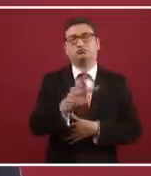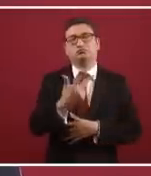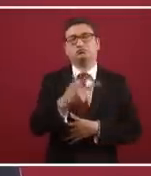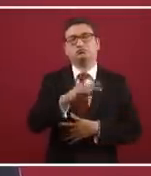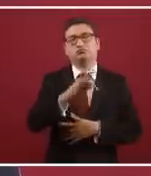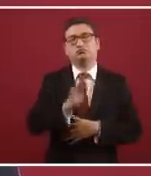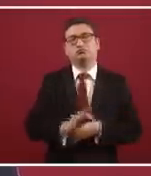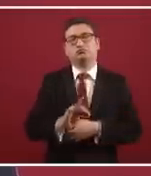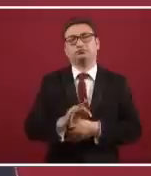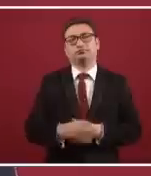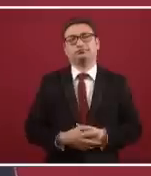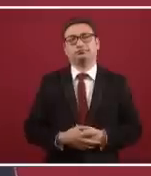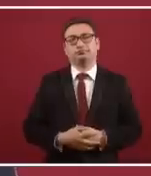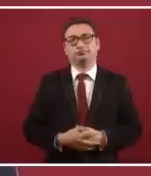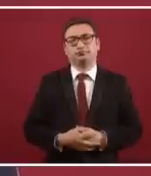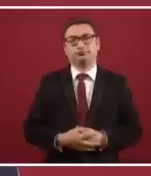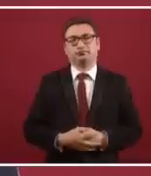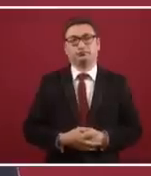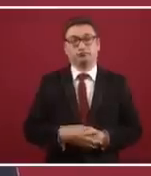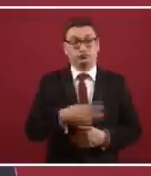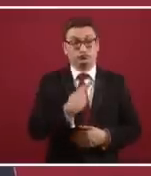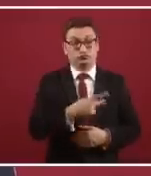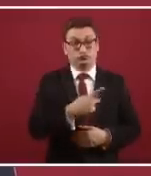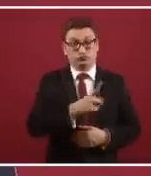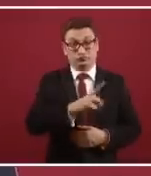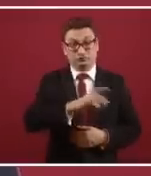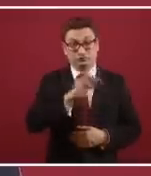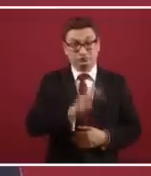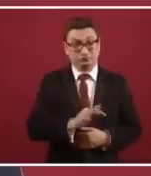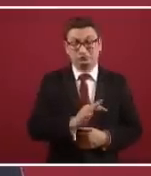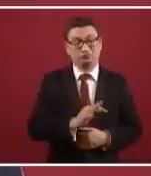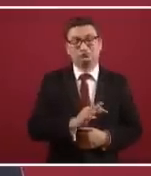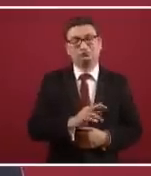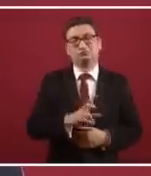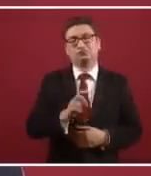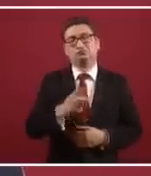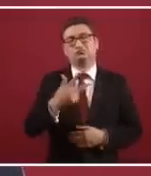38% de su capacidad instalada.